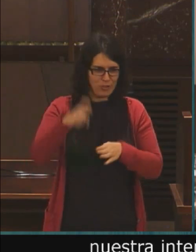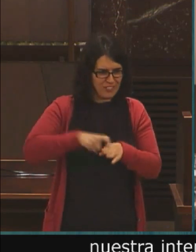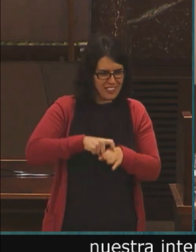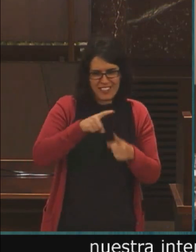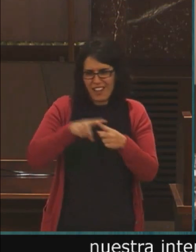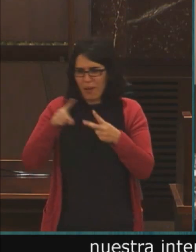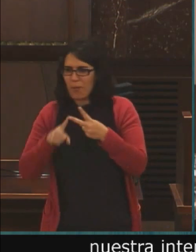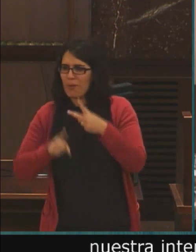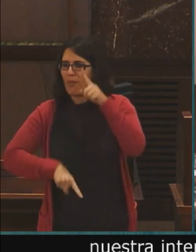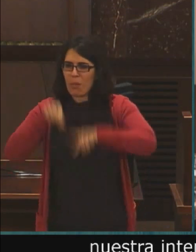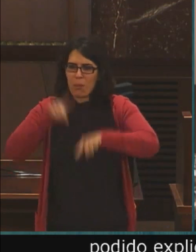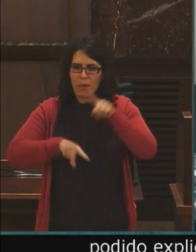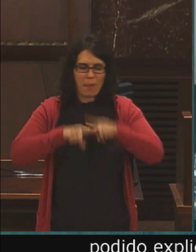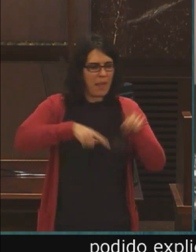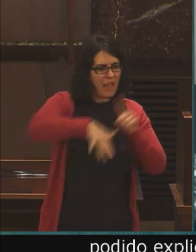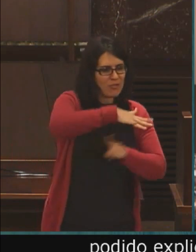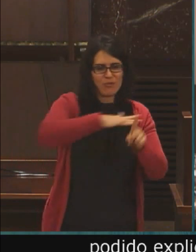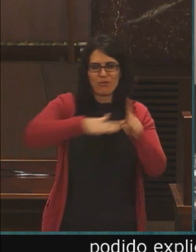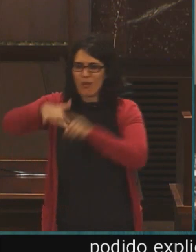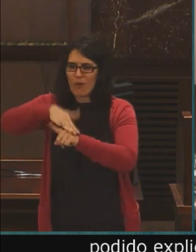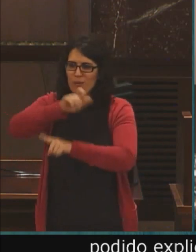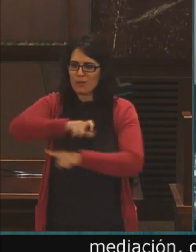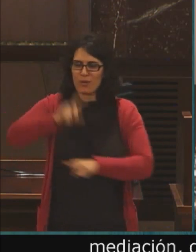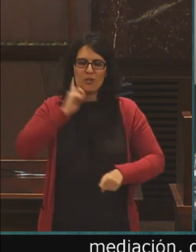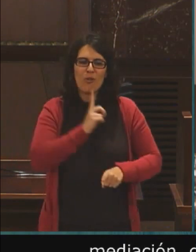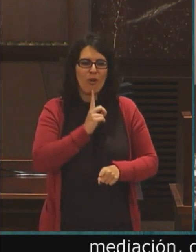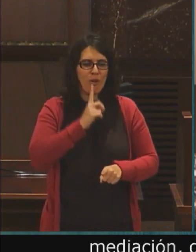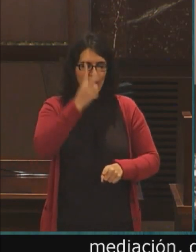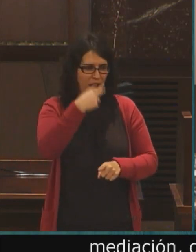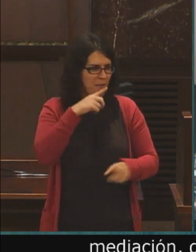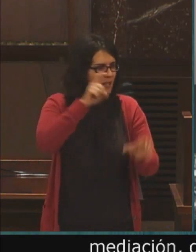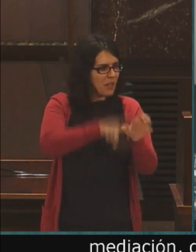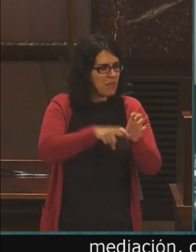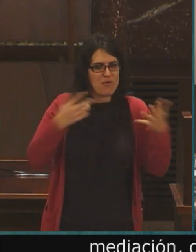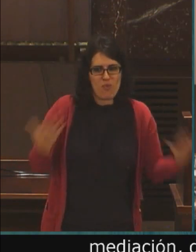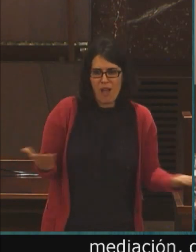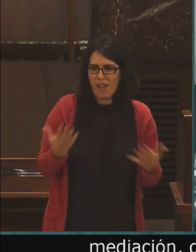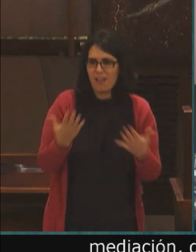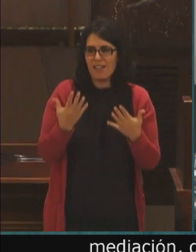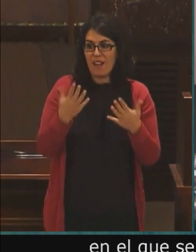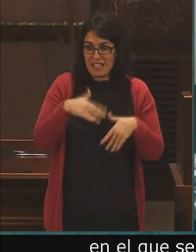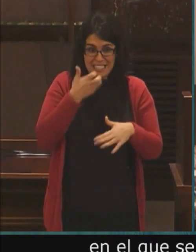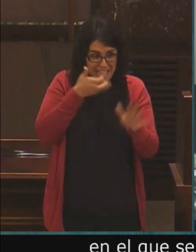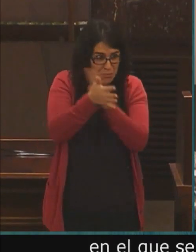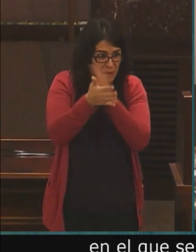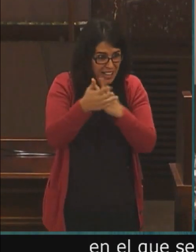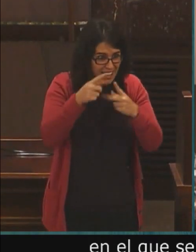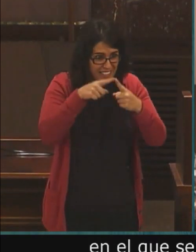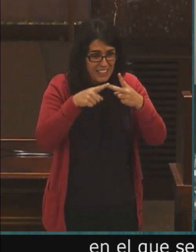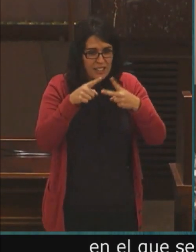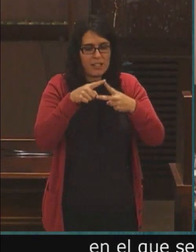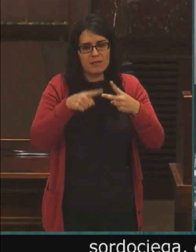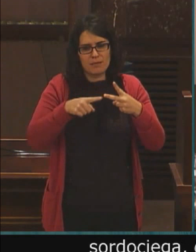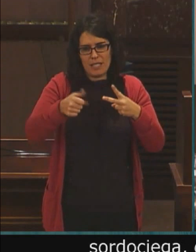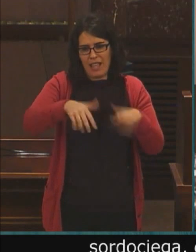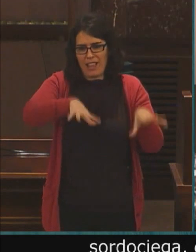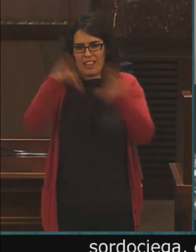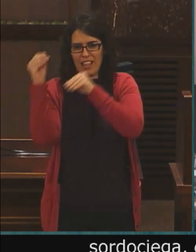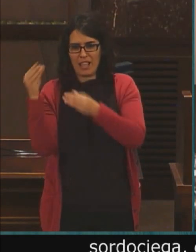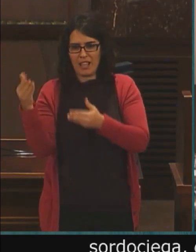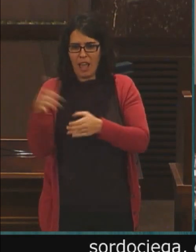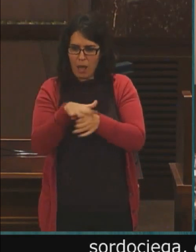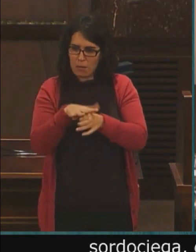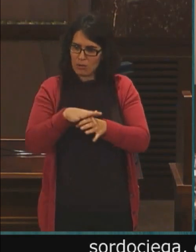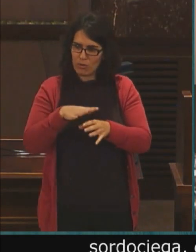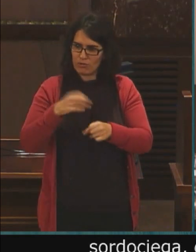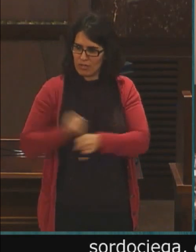dependiendo del entorno en el que se encuentra esa persona sordociega, que eso hubiera llevado a que entendierais quizás mejor los ámbitos de actuación y